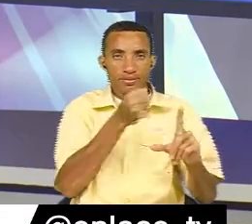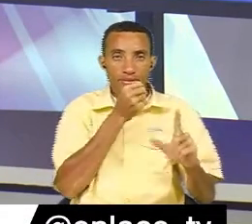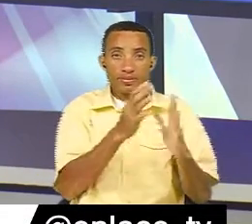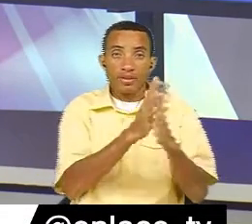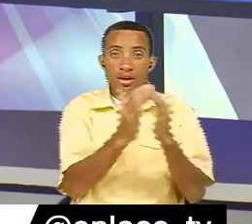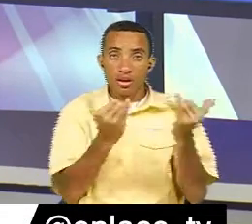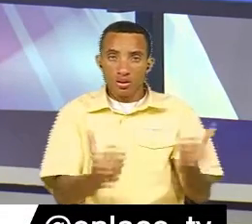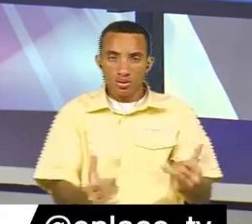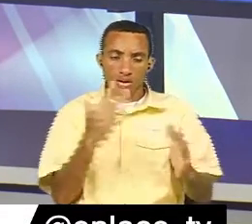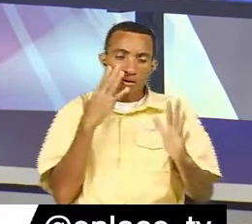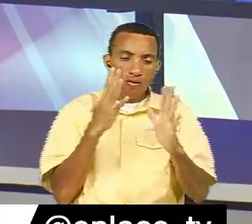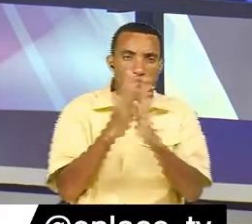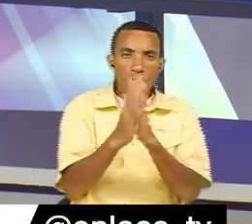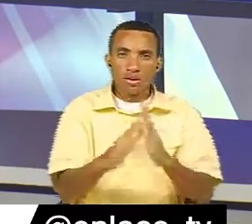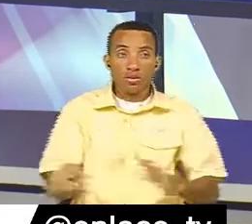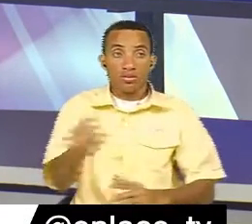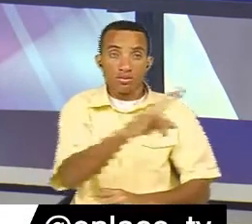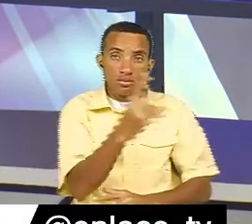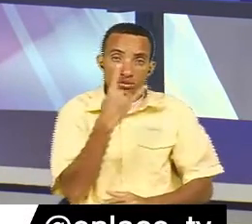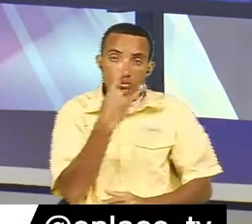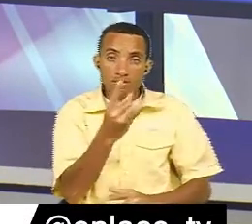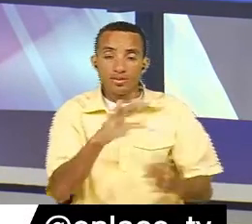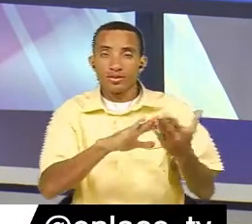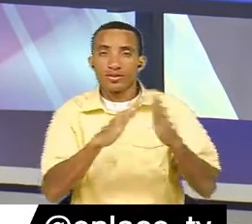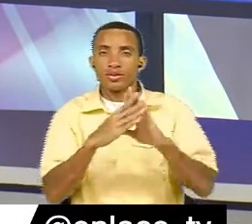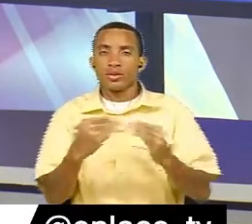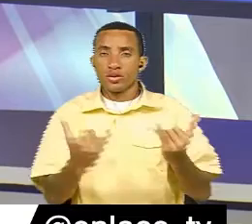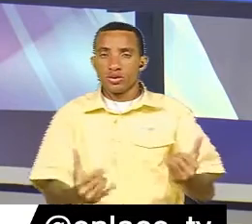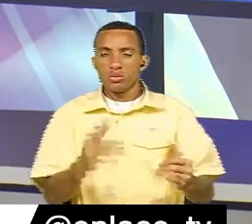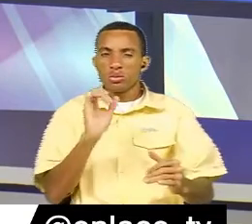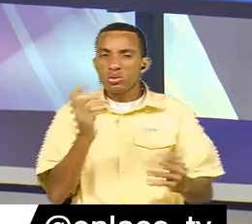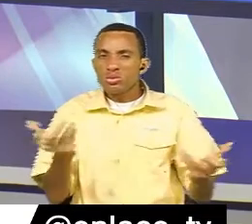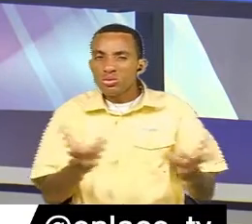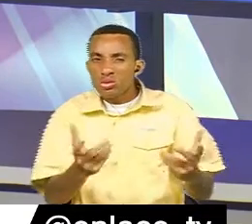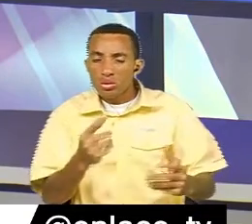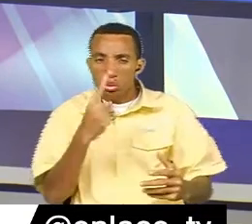a presentar es de interés para toda la comunidad. Recuerde que usted nos puede seguir a través de nuestra página web